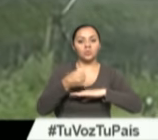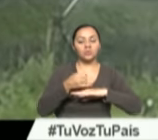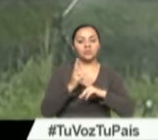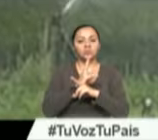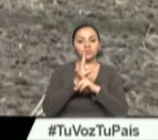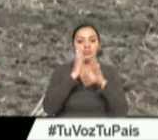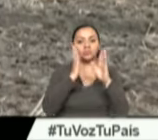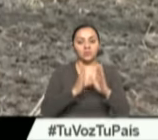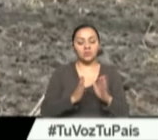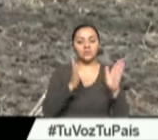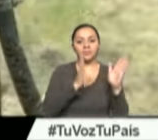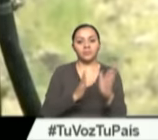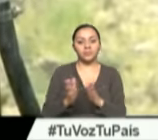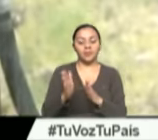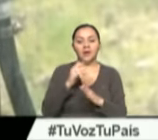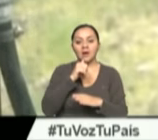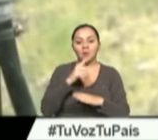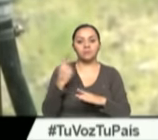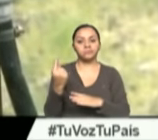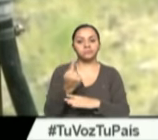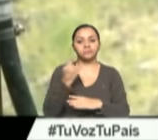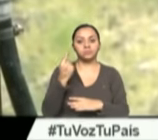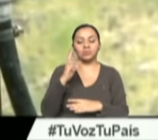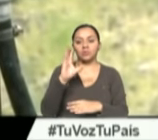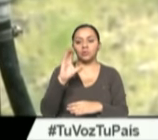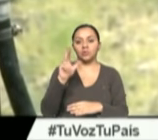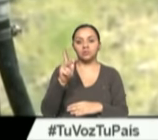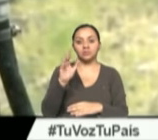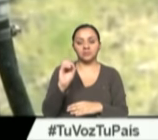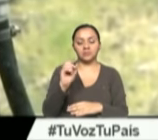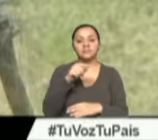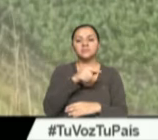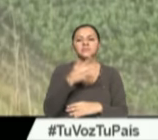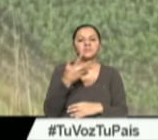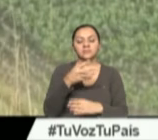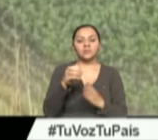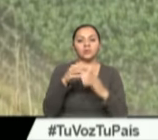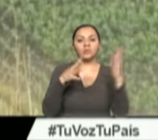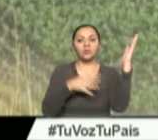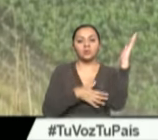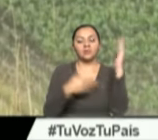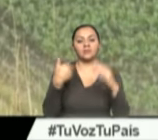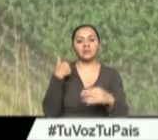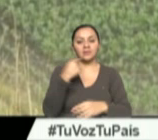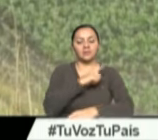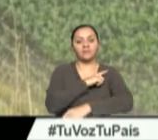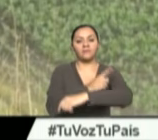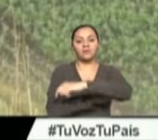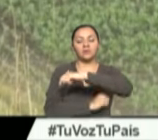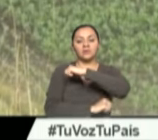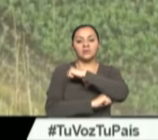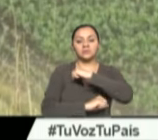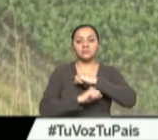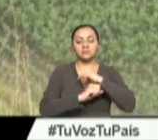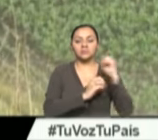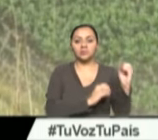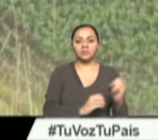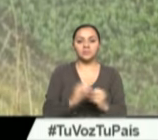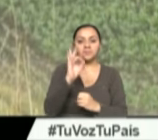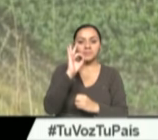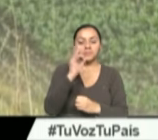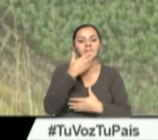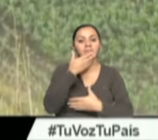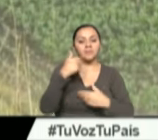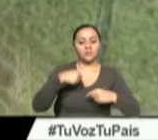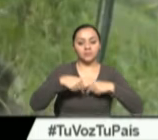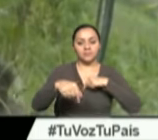Usuarios del sistema de riego Cocha San Vicente. En los componentes del proyecto constan el fortalecimiento organizativo, mejoramiento